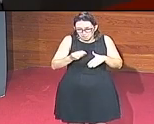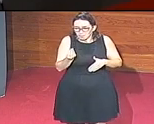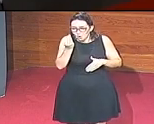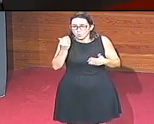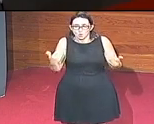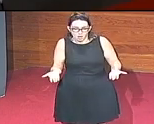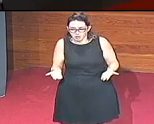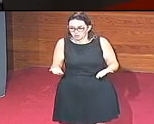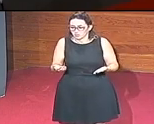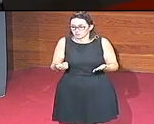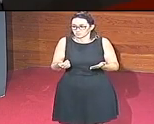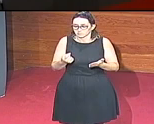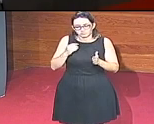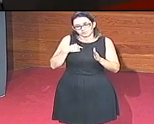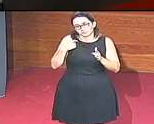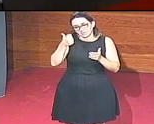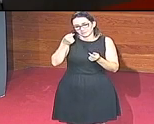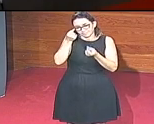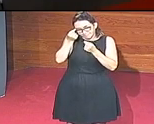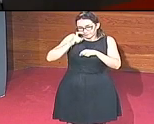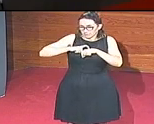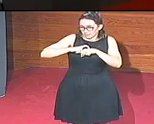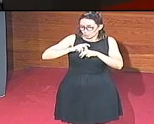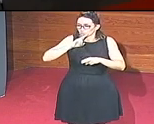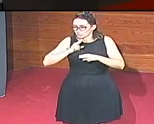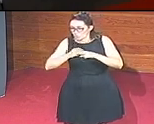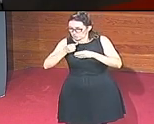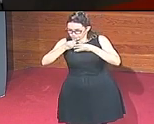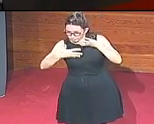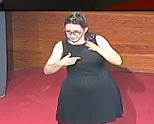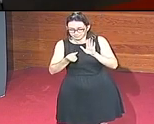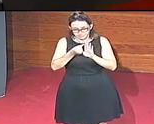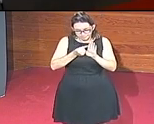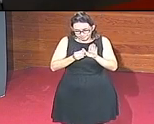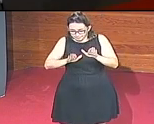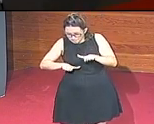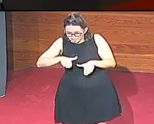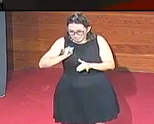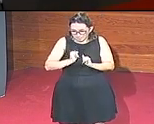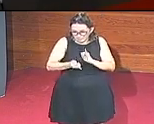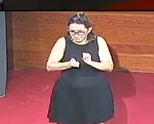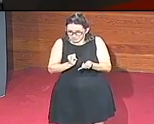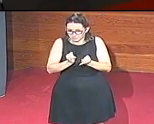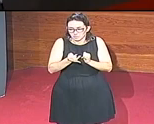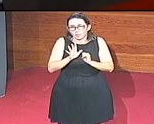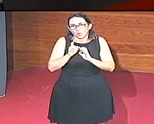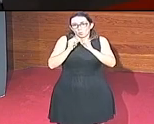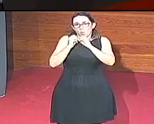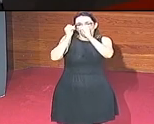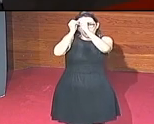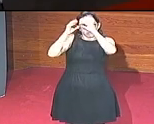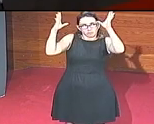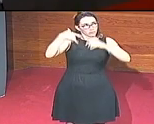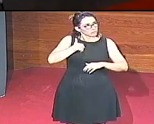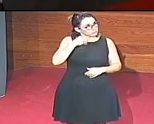cuál es la pisada por donadoras opinadora en los atrás es lo estás viendo no es no te lo estás imaginando con una imagen estática no lo estás viendo